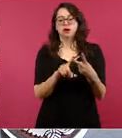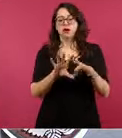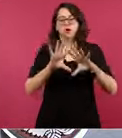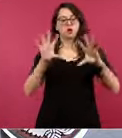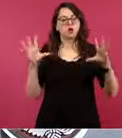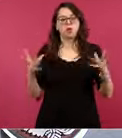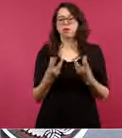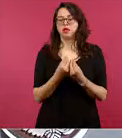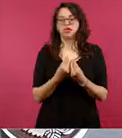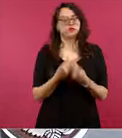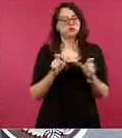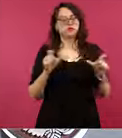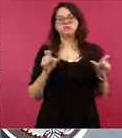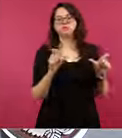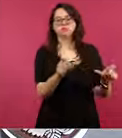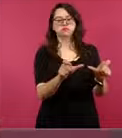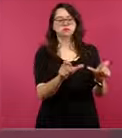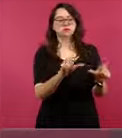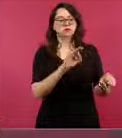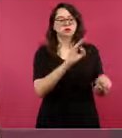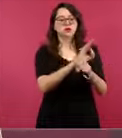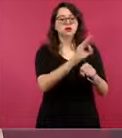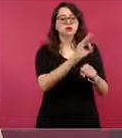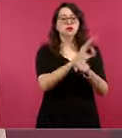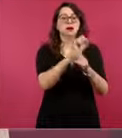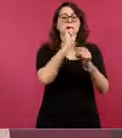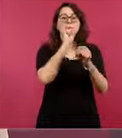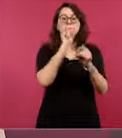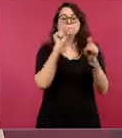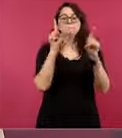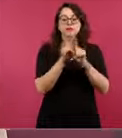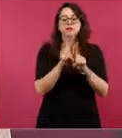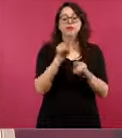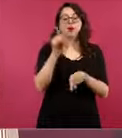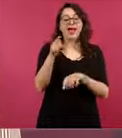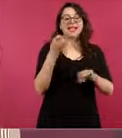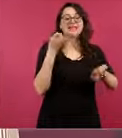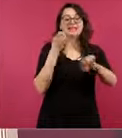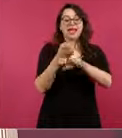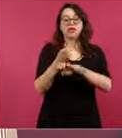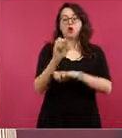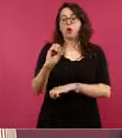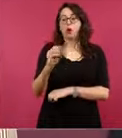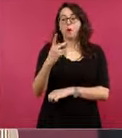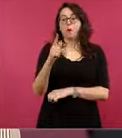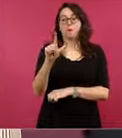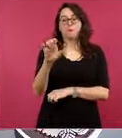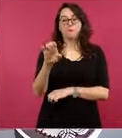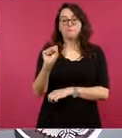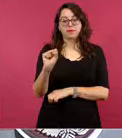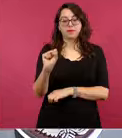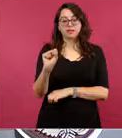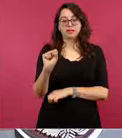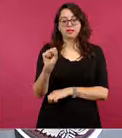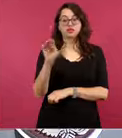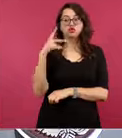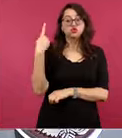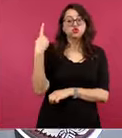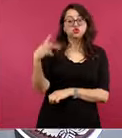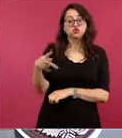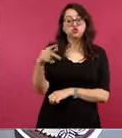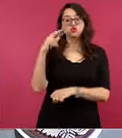totalmente. Y se envió a LOPLES, al órgano estatal, la parte que